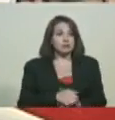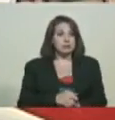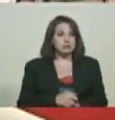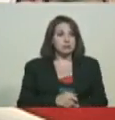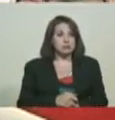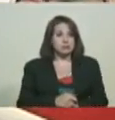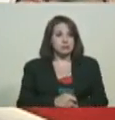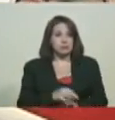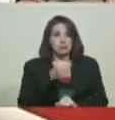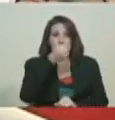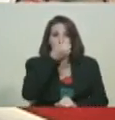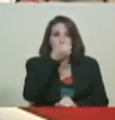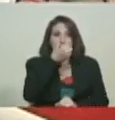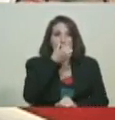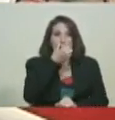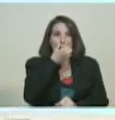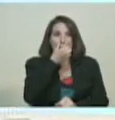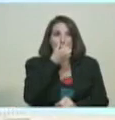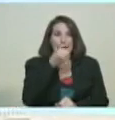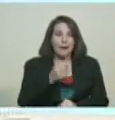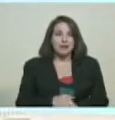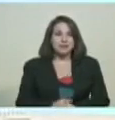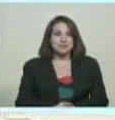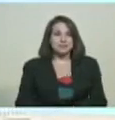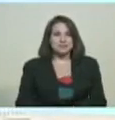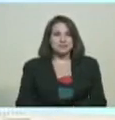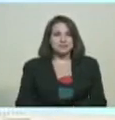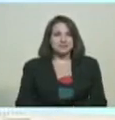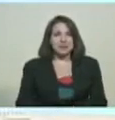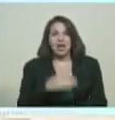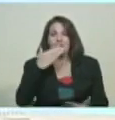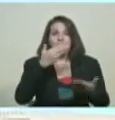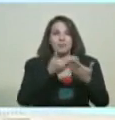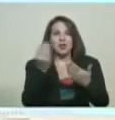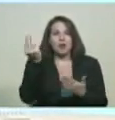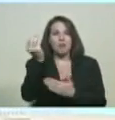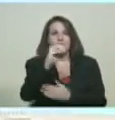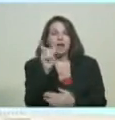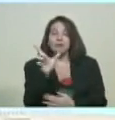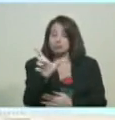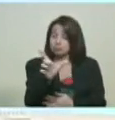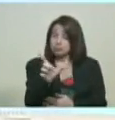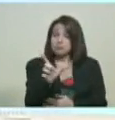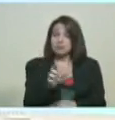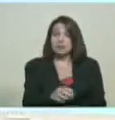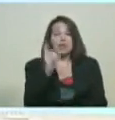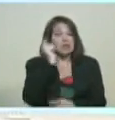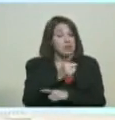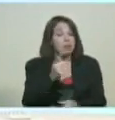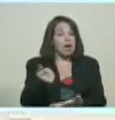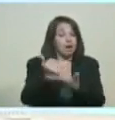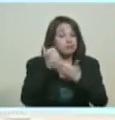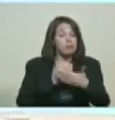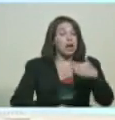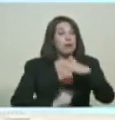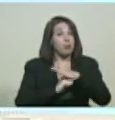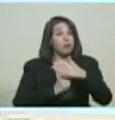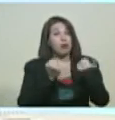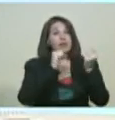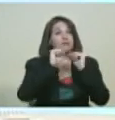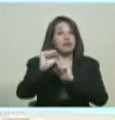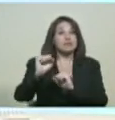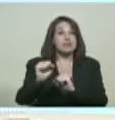una responsabilidad colectiva compañeros compañeros pido más del partido socialista unido de venezuela para la defensa de nuestra patria en el mundo